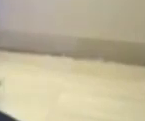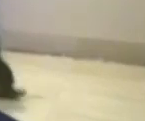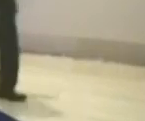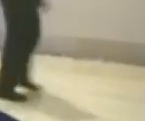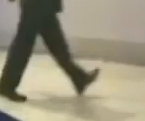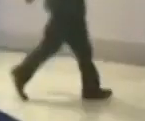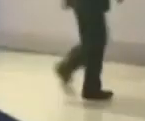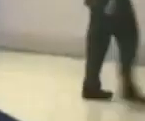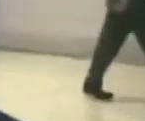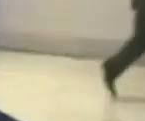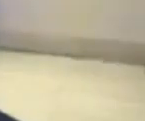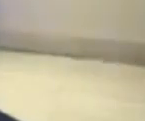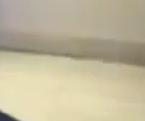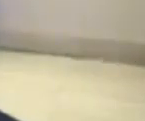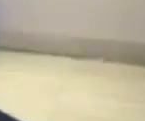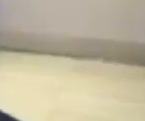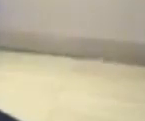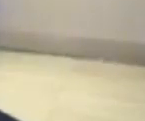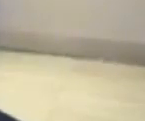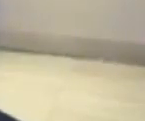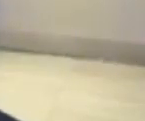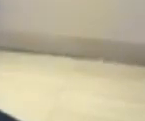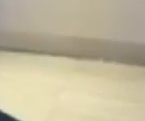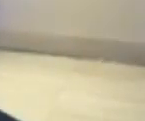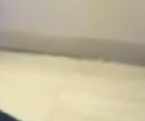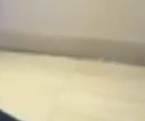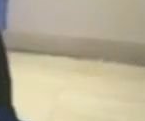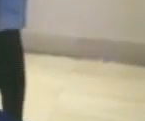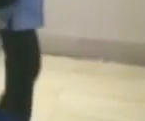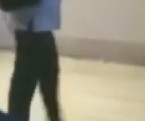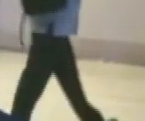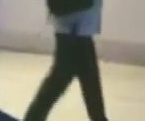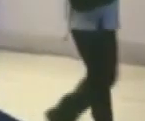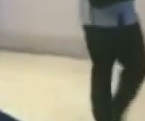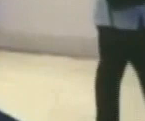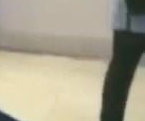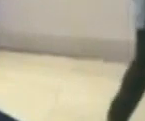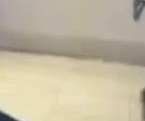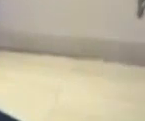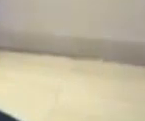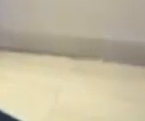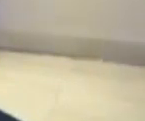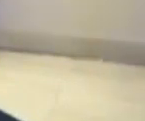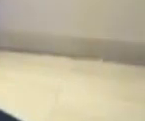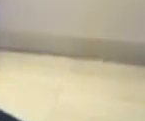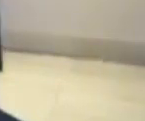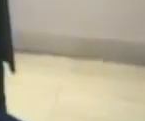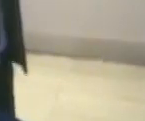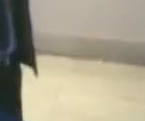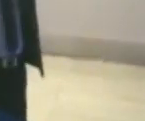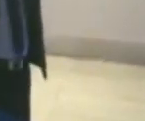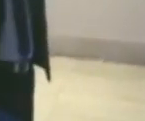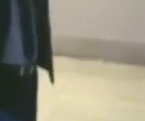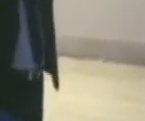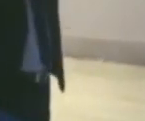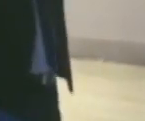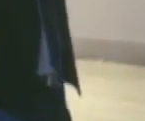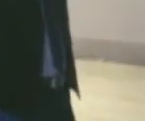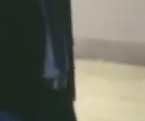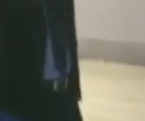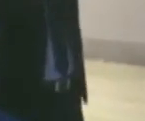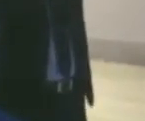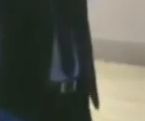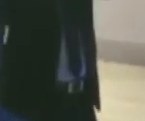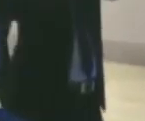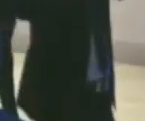Dominicana finalizando esta jornada de diálogo directo que comenzó a primeras horas de la mañana del día de hoy. Les recordamos